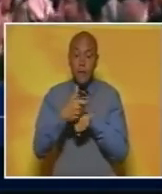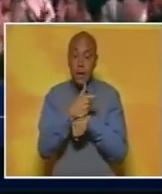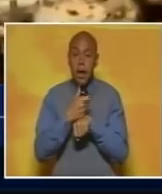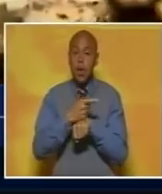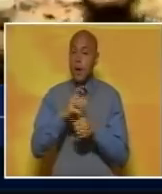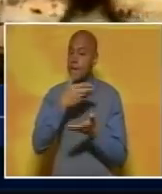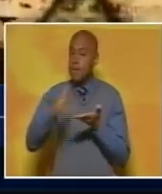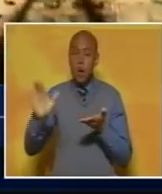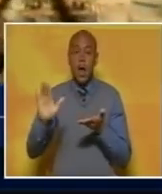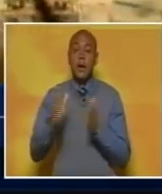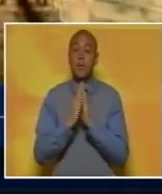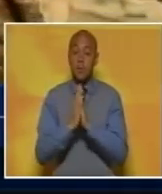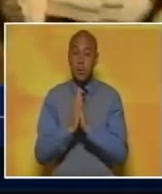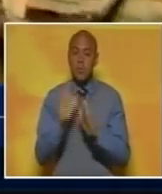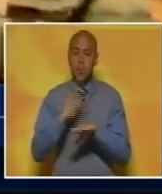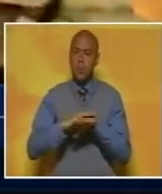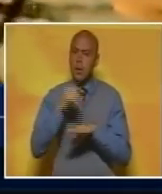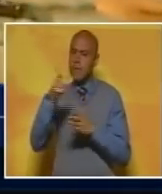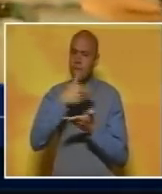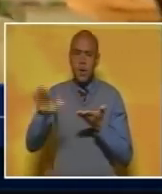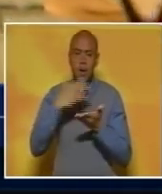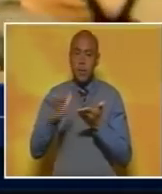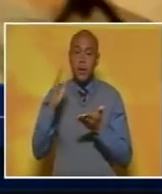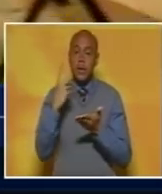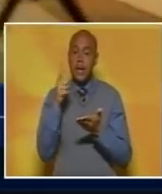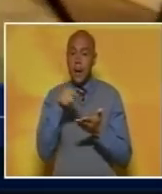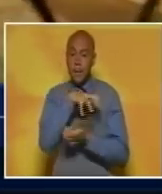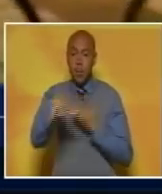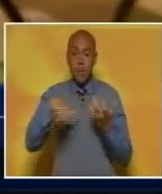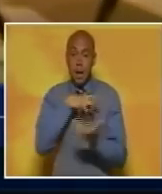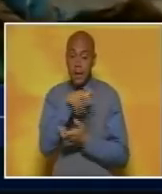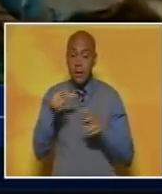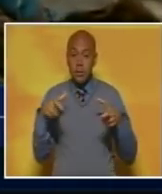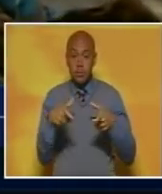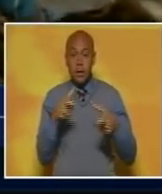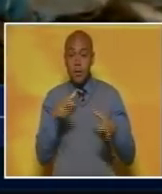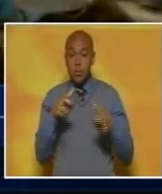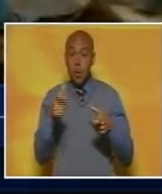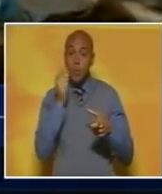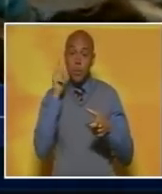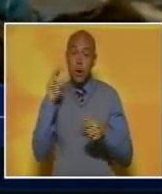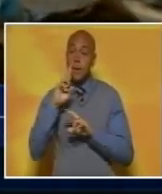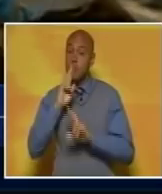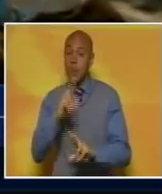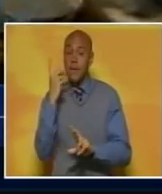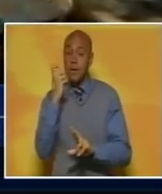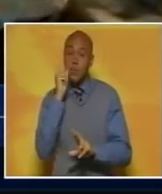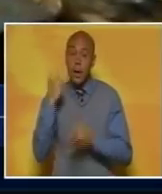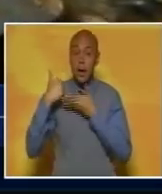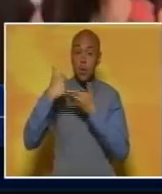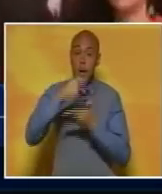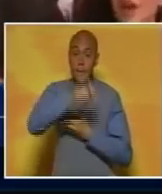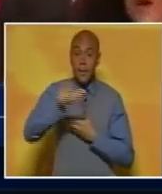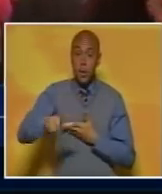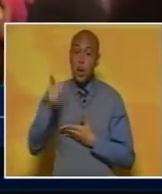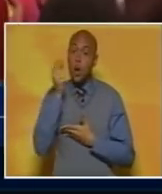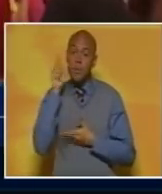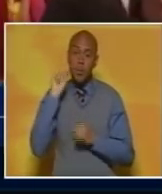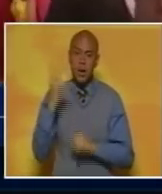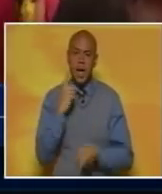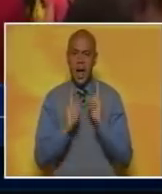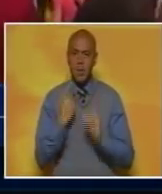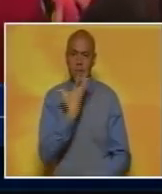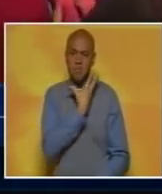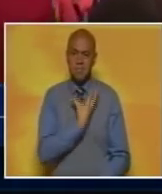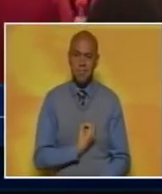Wanda Vázquez, por sus gestiones de la crisis de los terremotos y de los suministros para los damnificados. El descontento